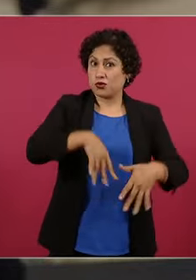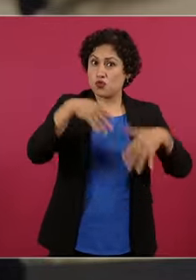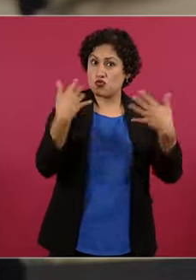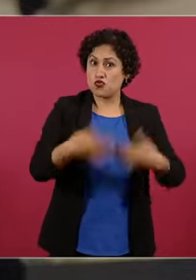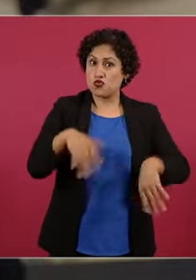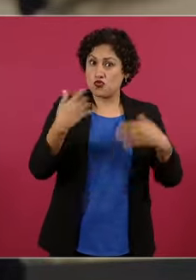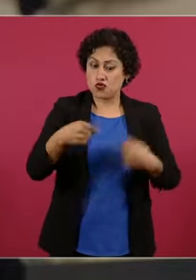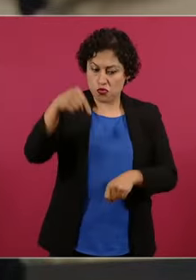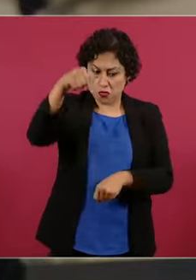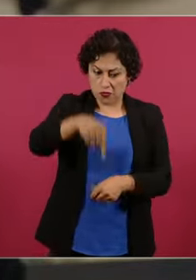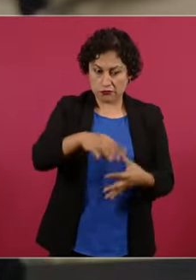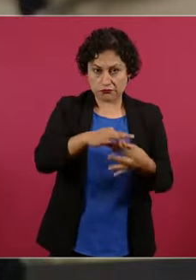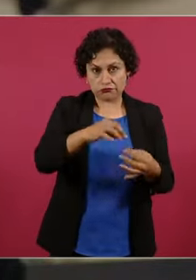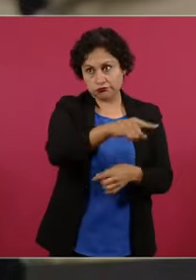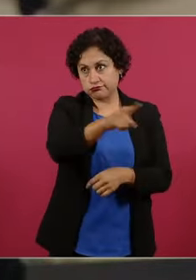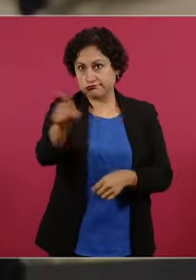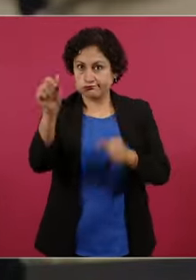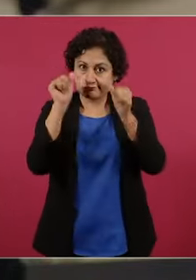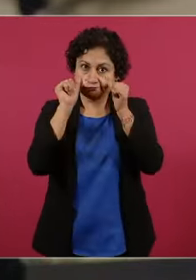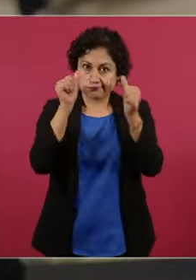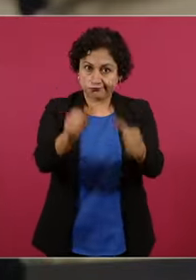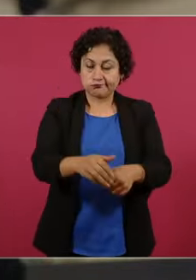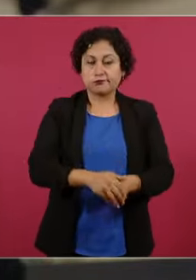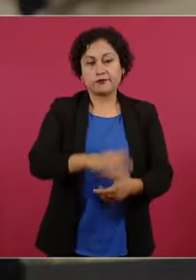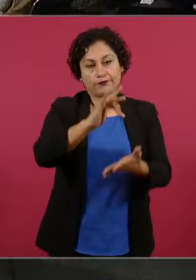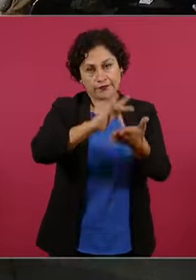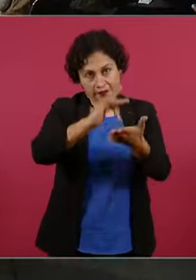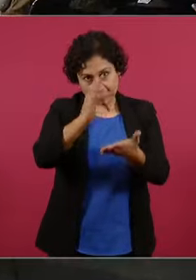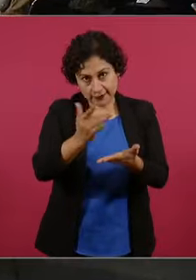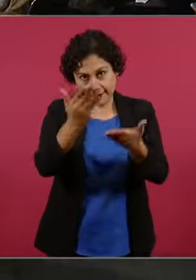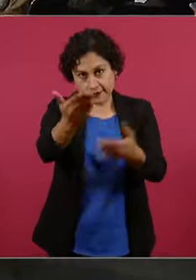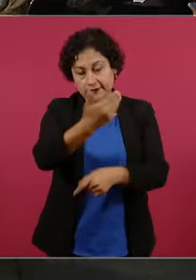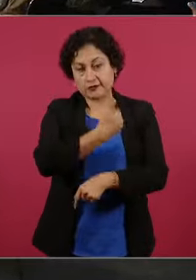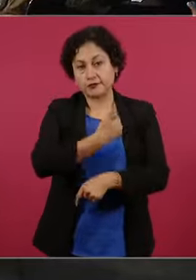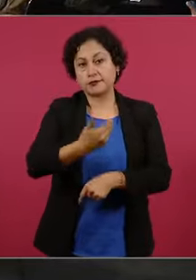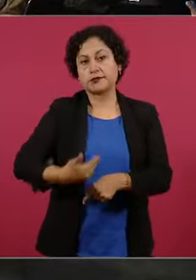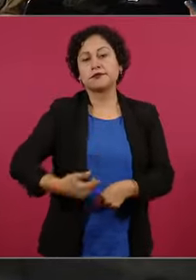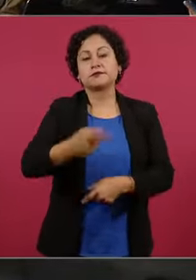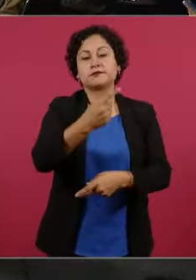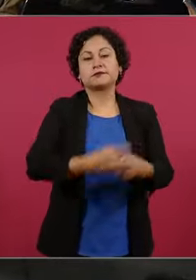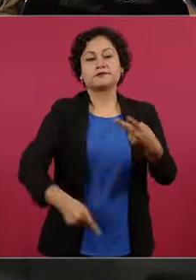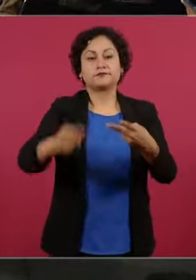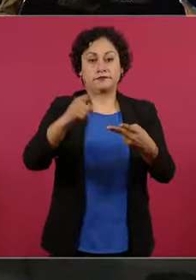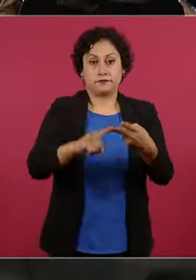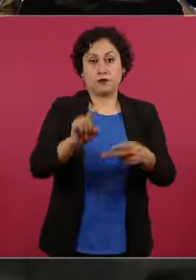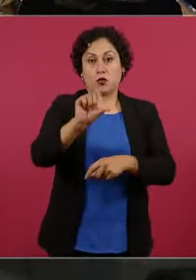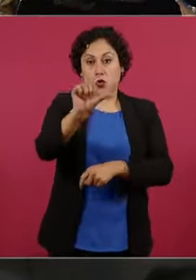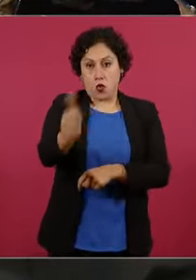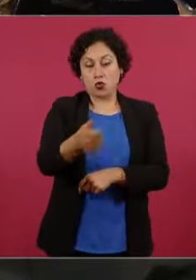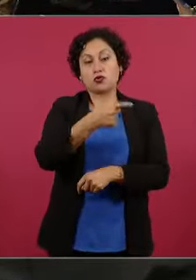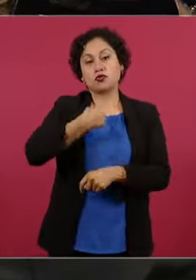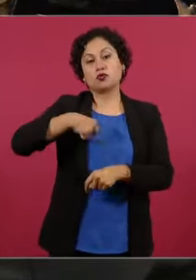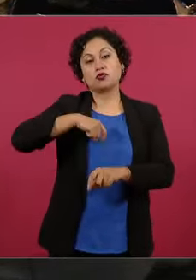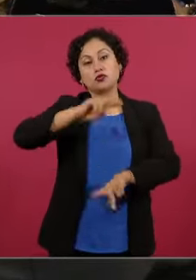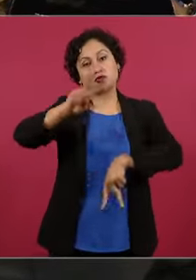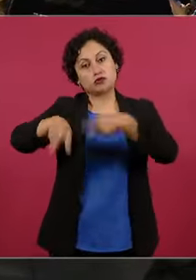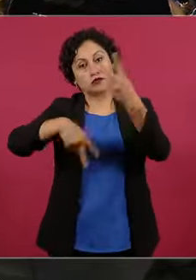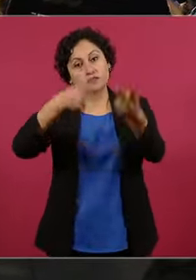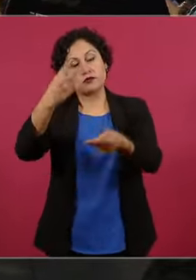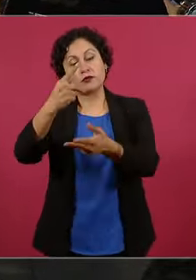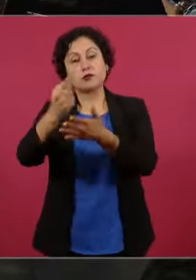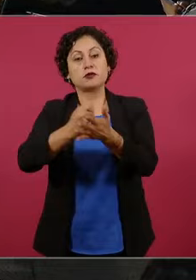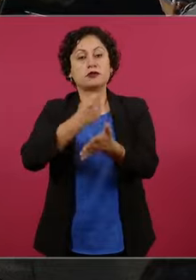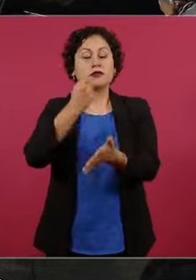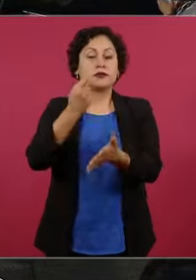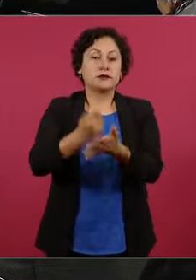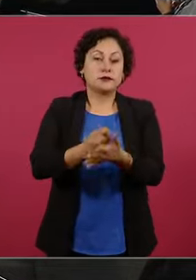mexicanos. Gracias, señor presidente. Y bueno, otro de mis posicionamientos es que estuvimos en Tamaulipas, en efecto. Bueno, sabemos que no